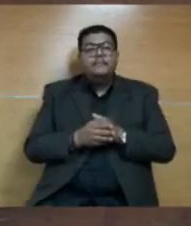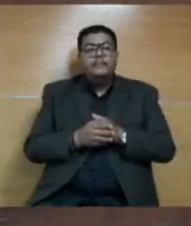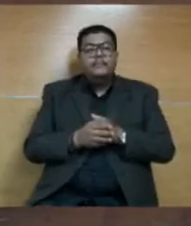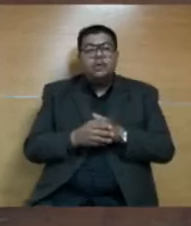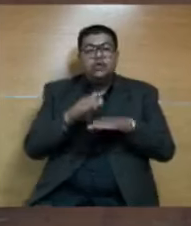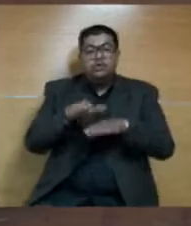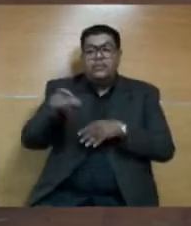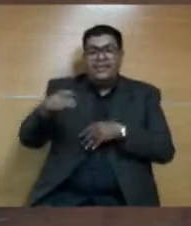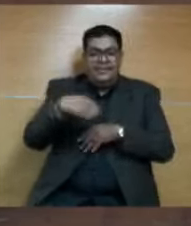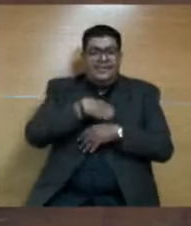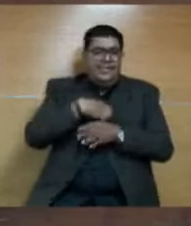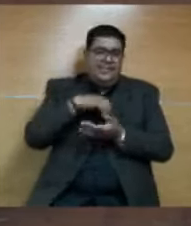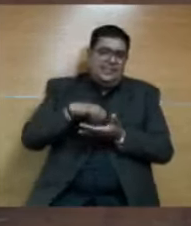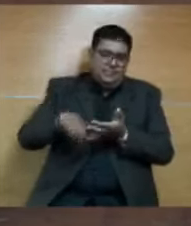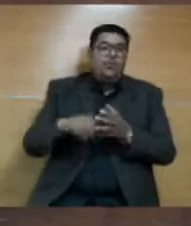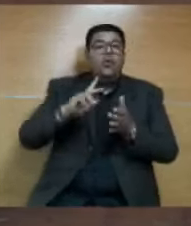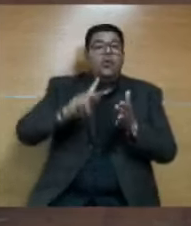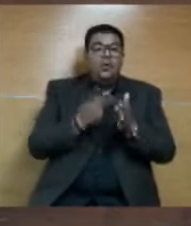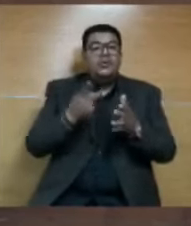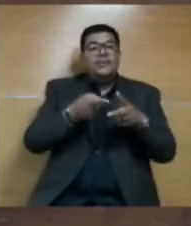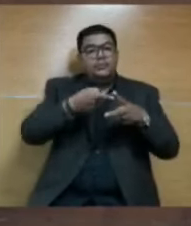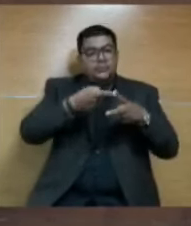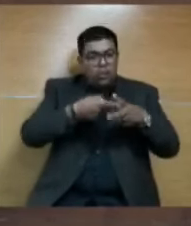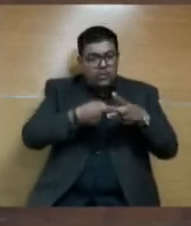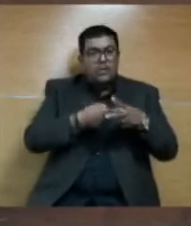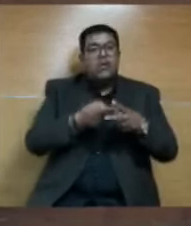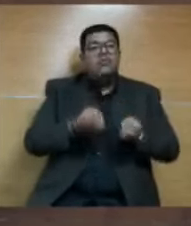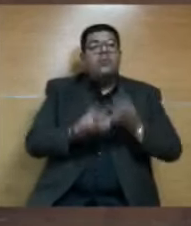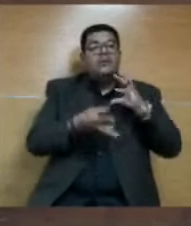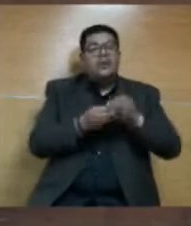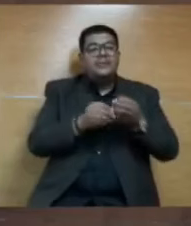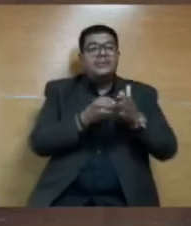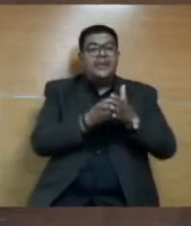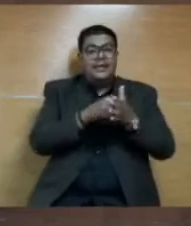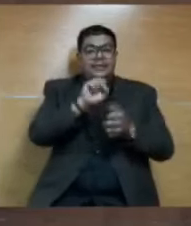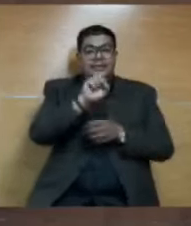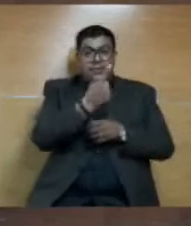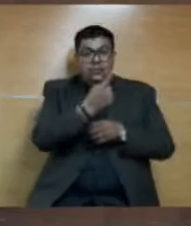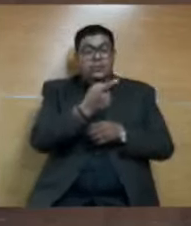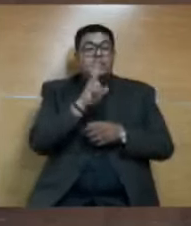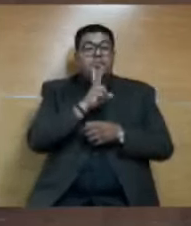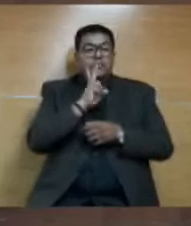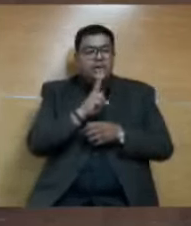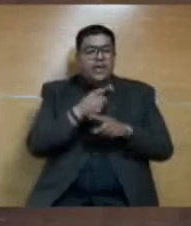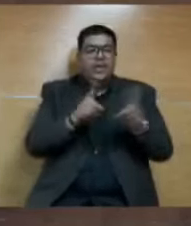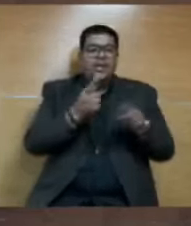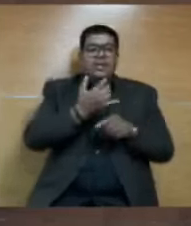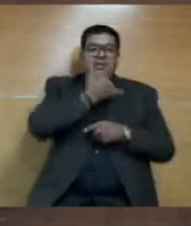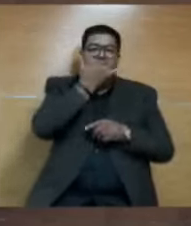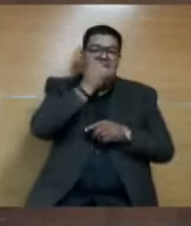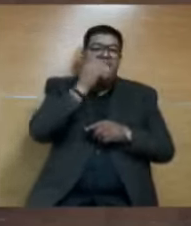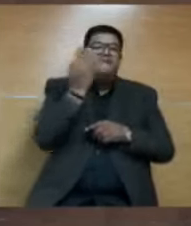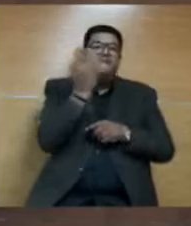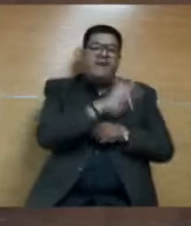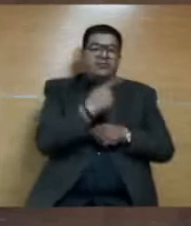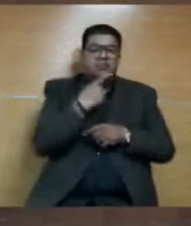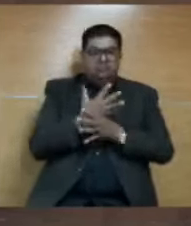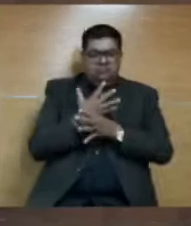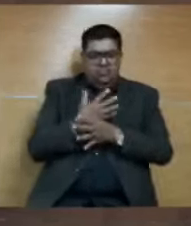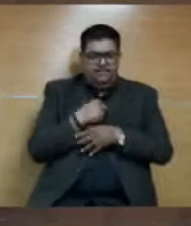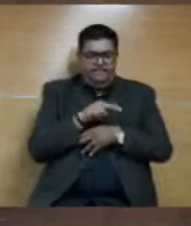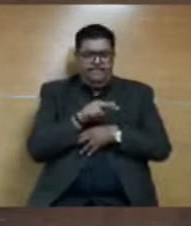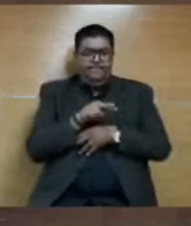la queja de que se reconstruyó el cómputo en 61 casillas con material probatorio que no era auténtico, en la consulta se